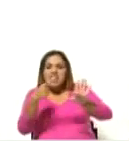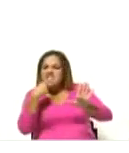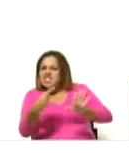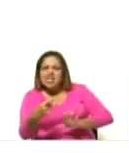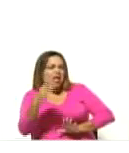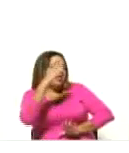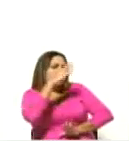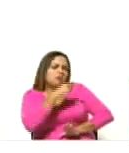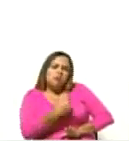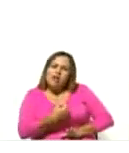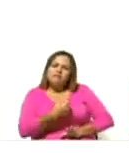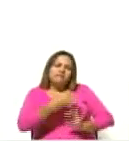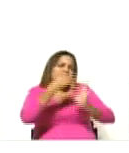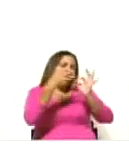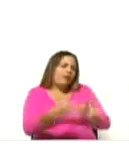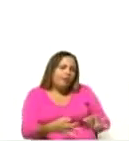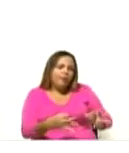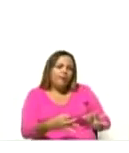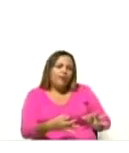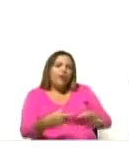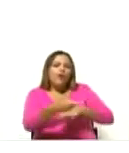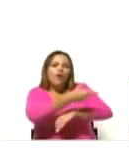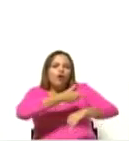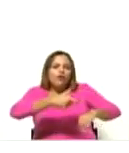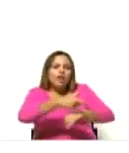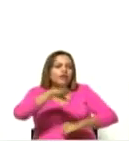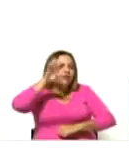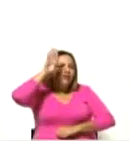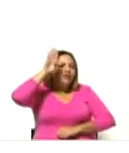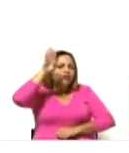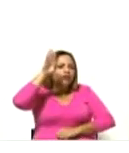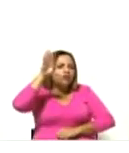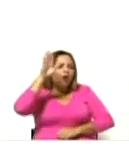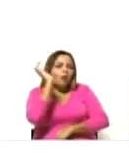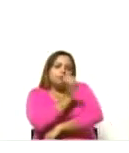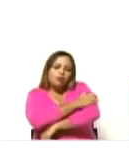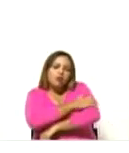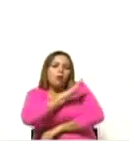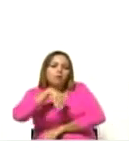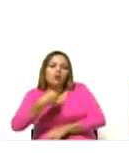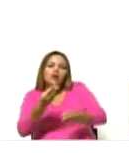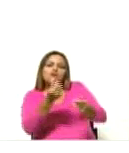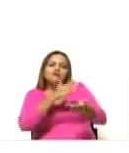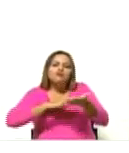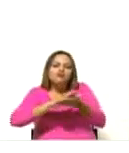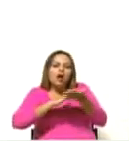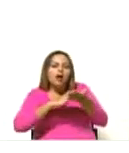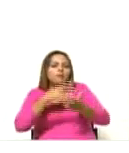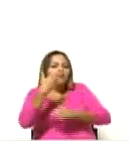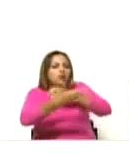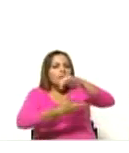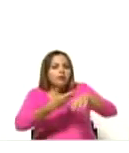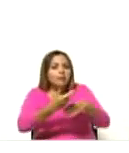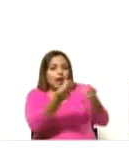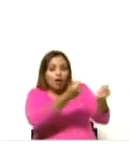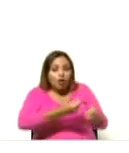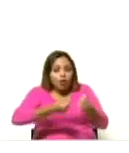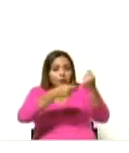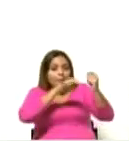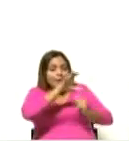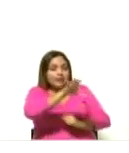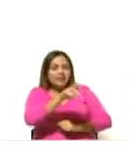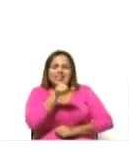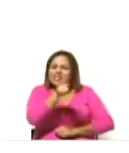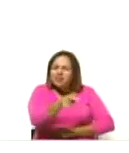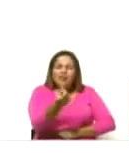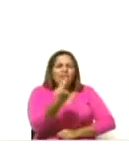que un eventual gobierno de oposición pueda resolver los problemas económicos del país. Eso tiene que ver con la